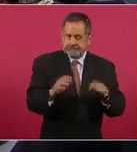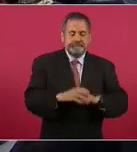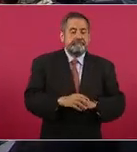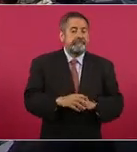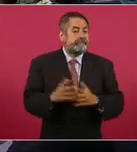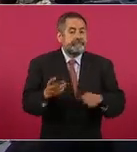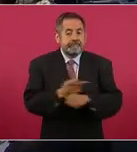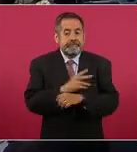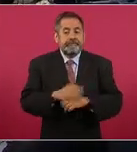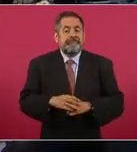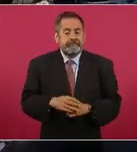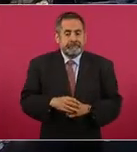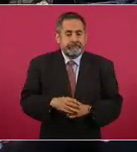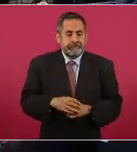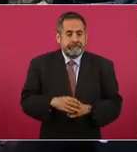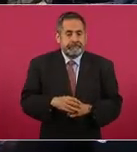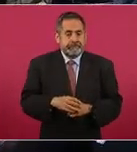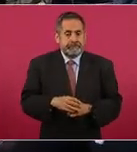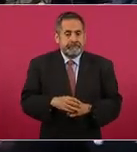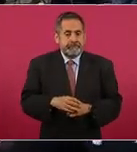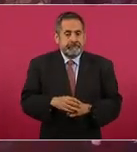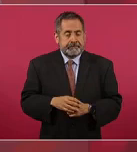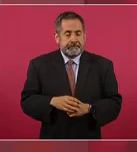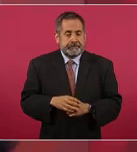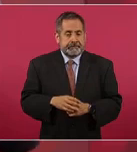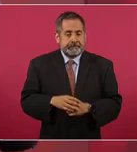y los